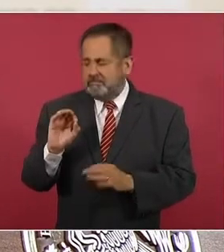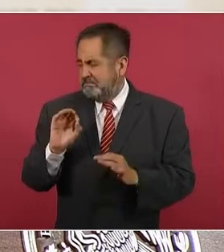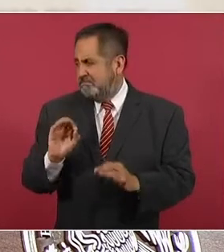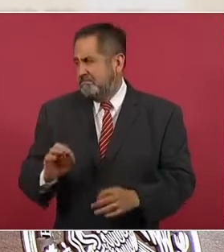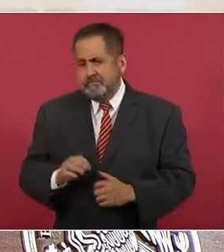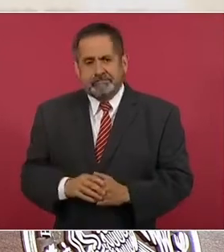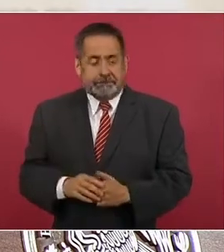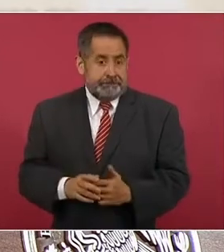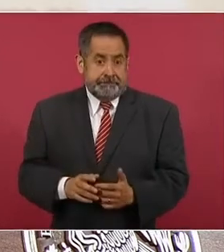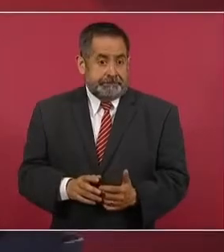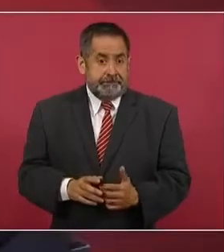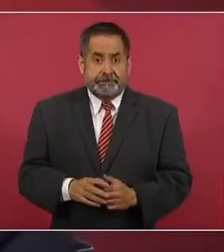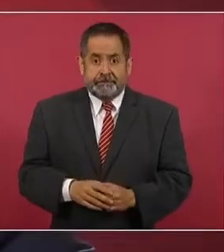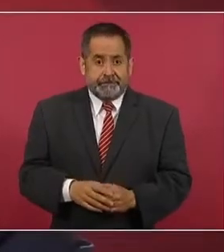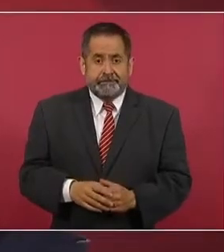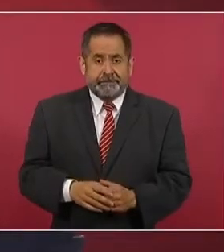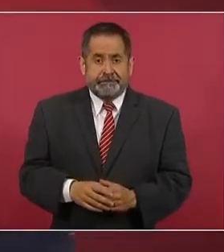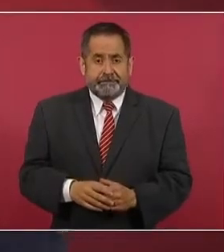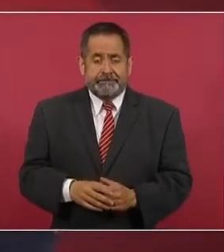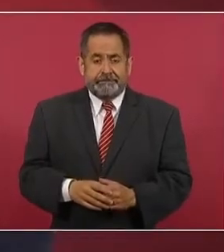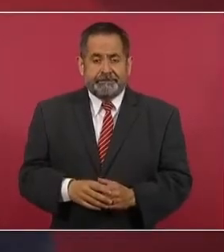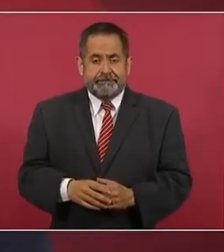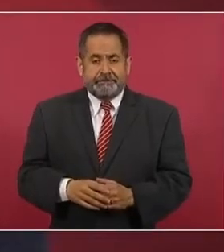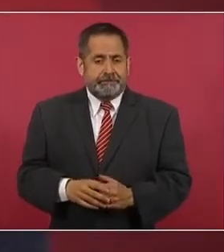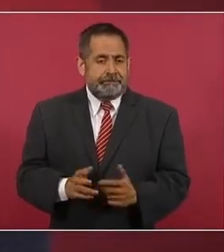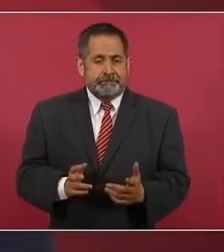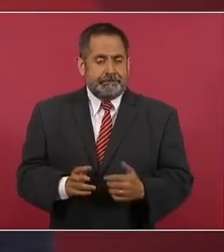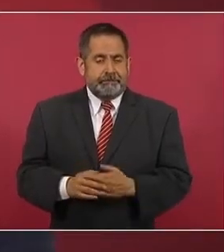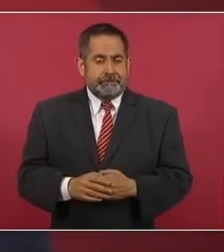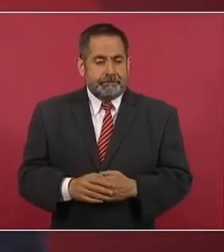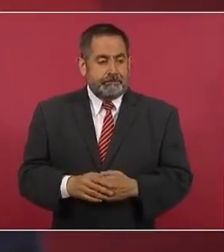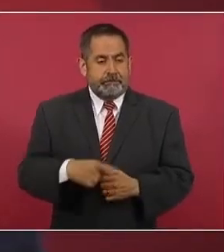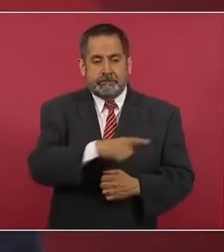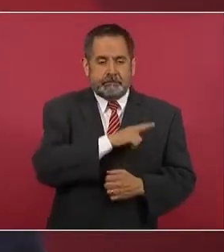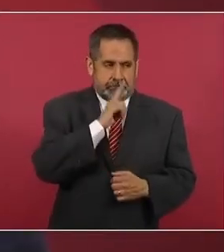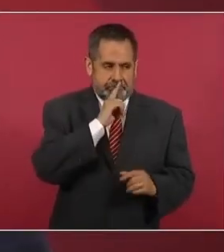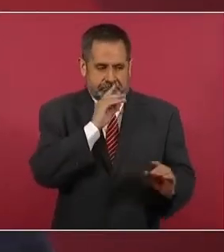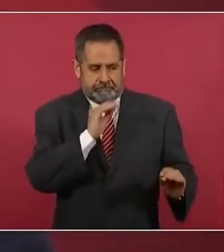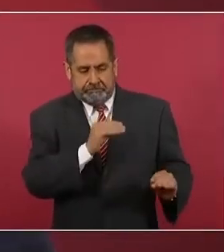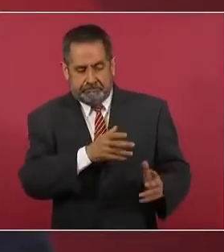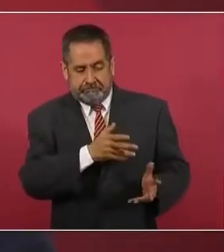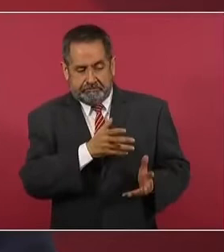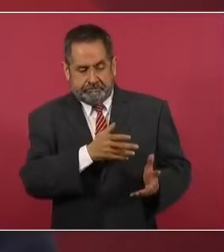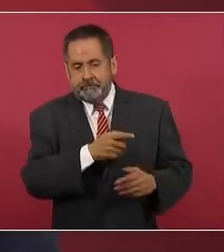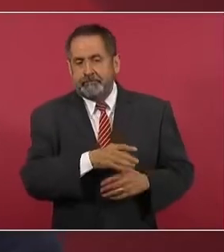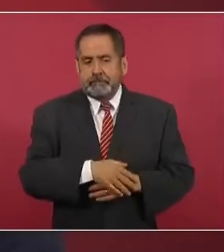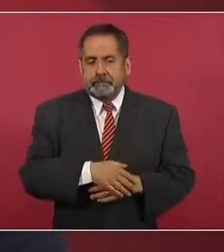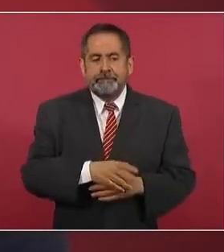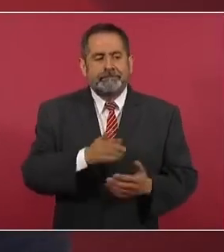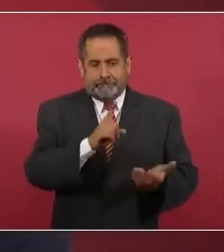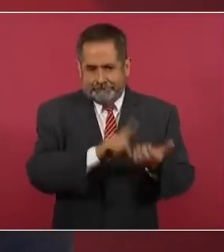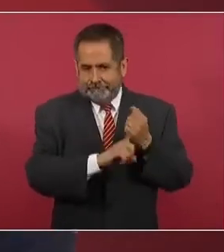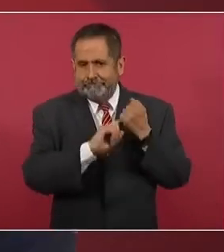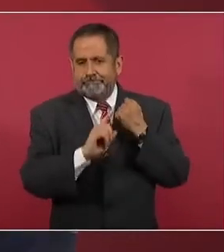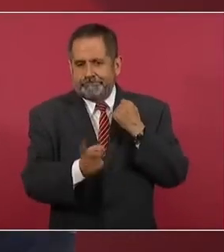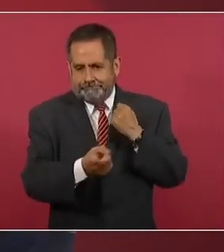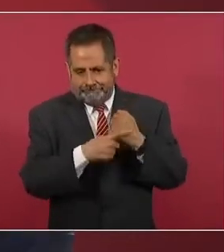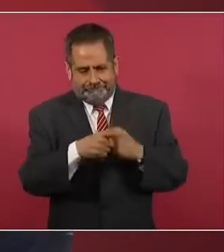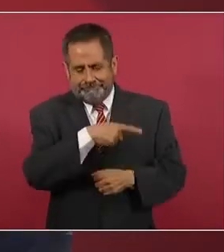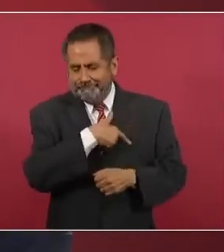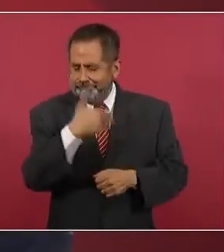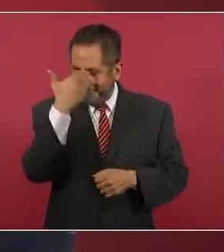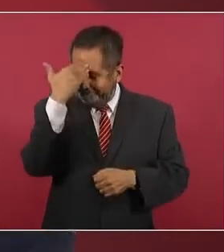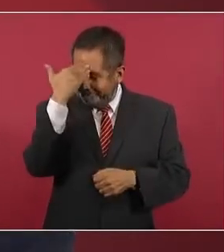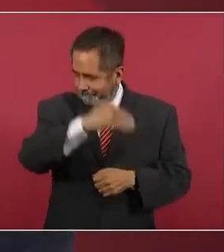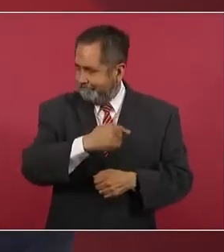Es que no dicen nada, pero ellos saben muy bien